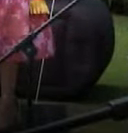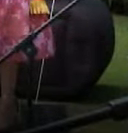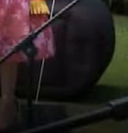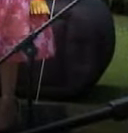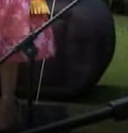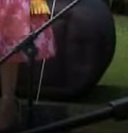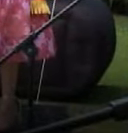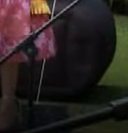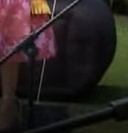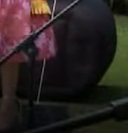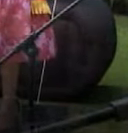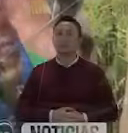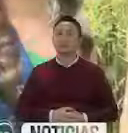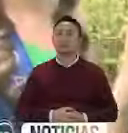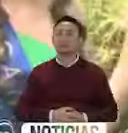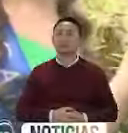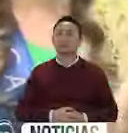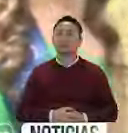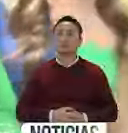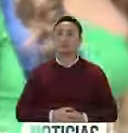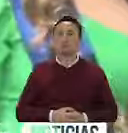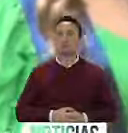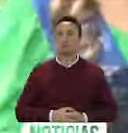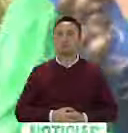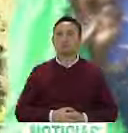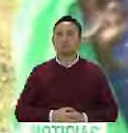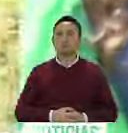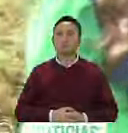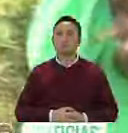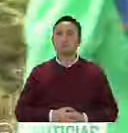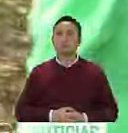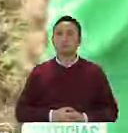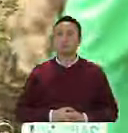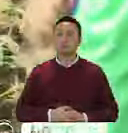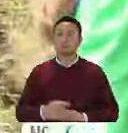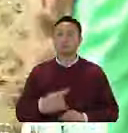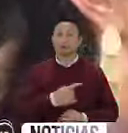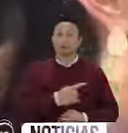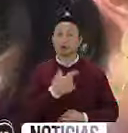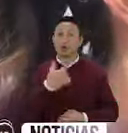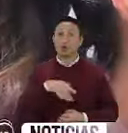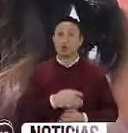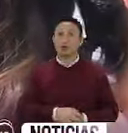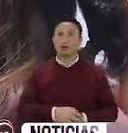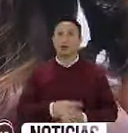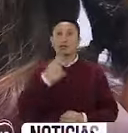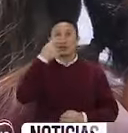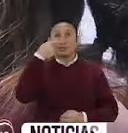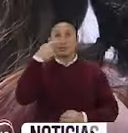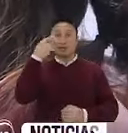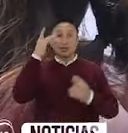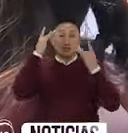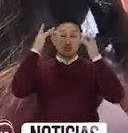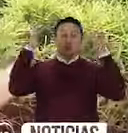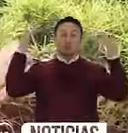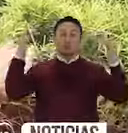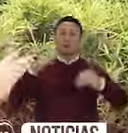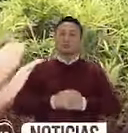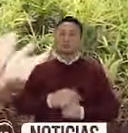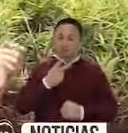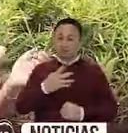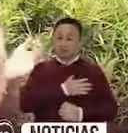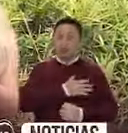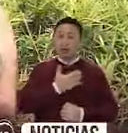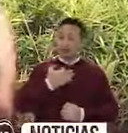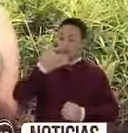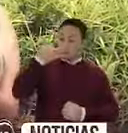Brillan como verdaderas joyas. Sus miradas irradian confianza y una